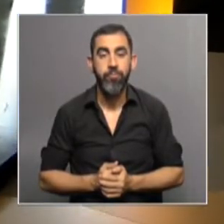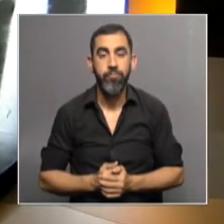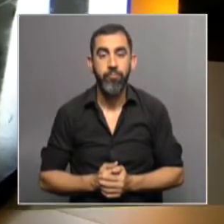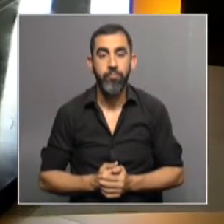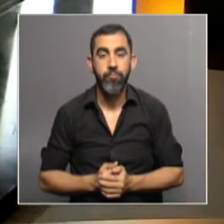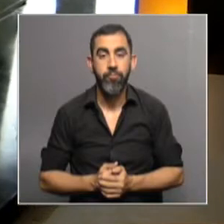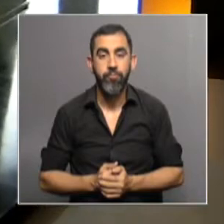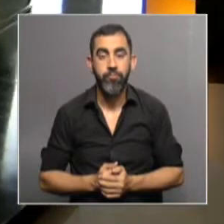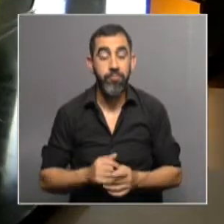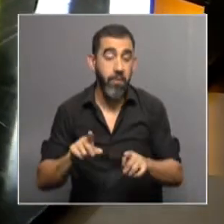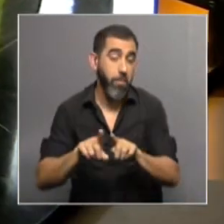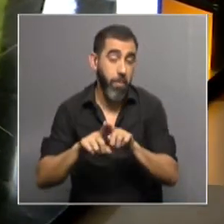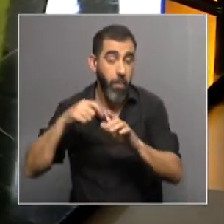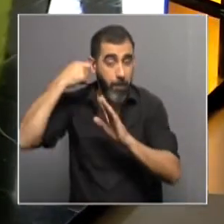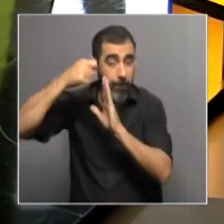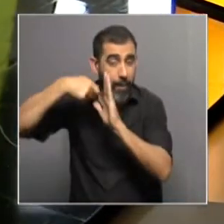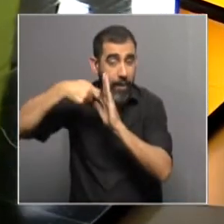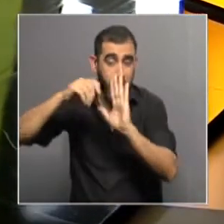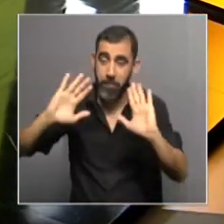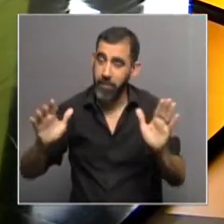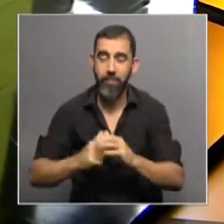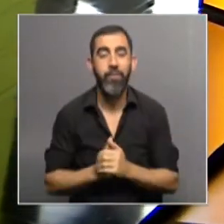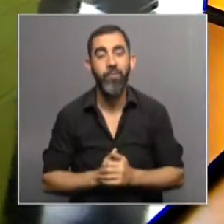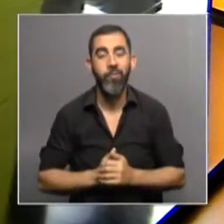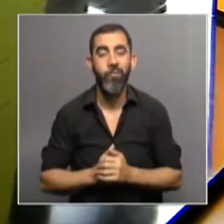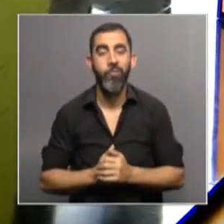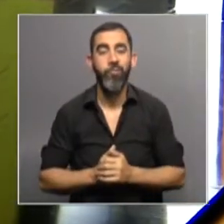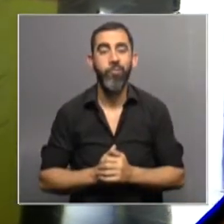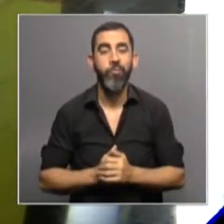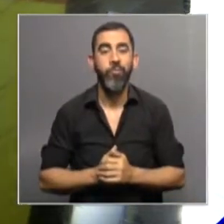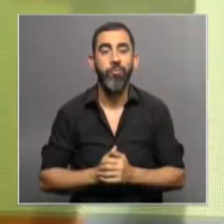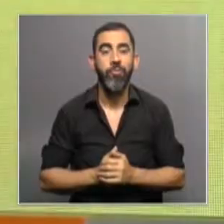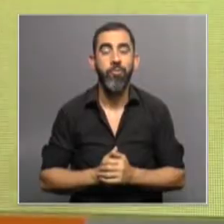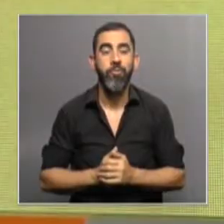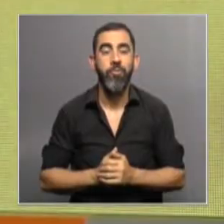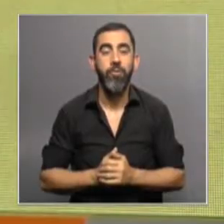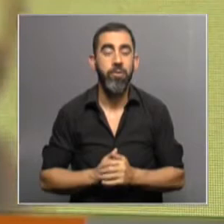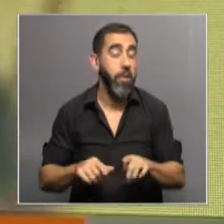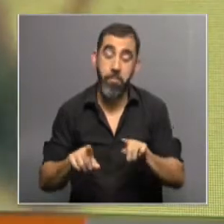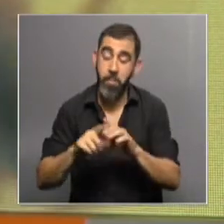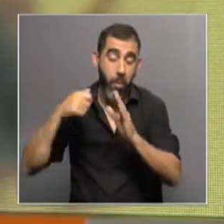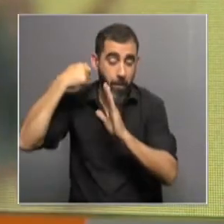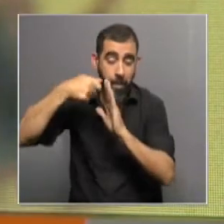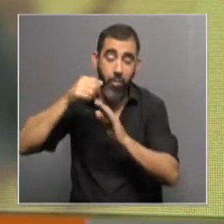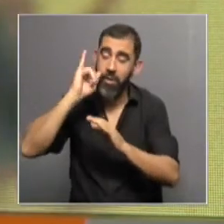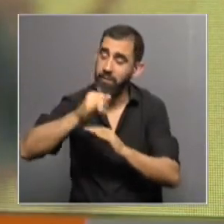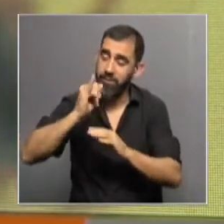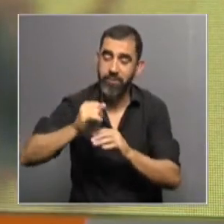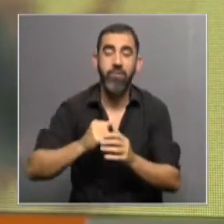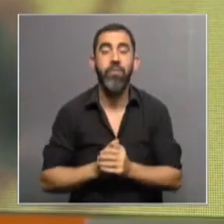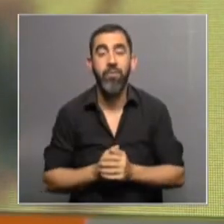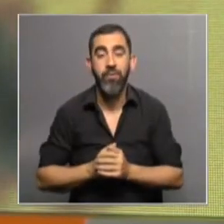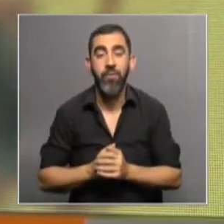como en las películas Alexandra ni más ni menos tal cual cual como las películas como lo que vemos en las series también